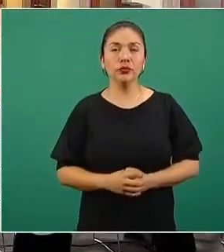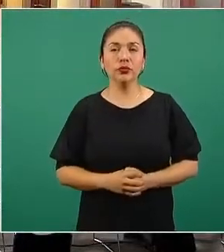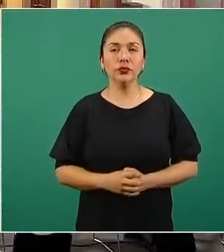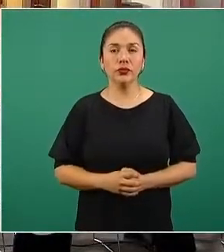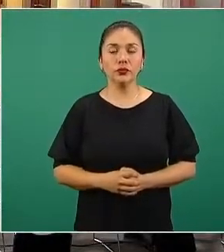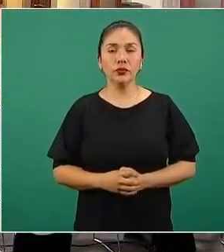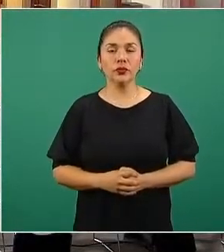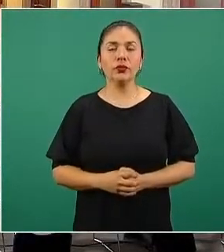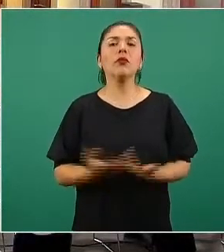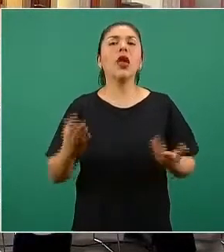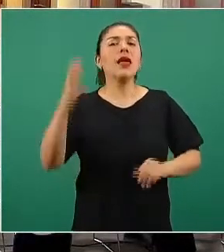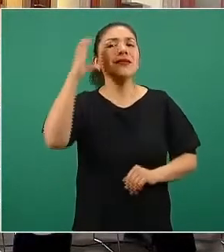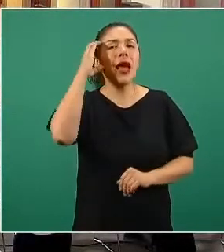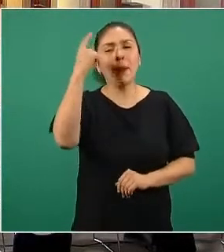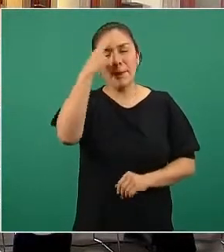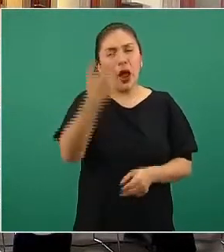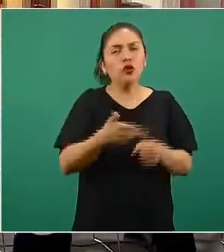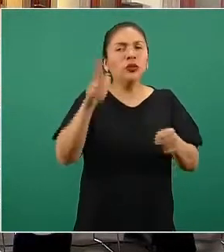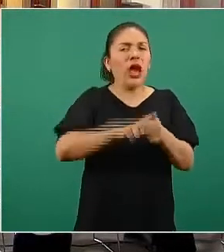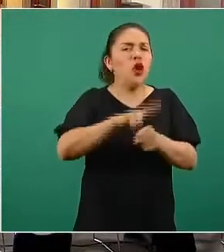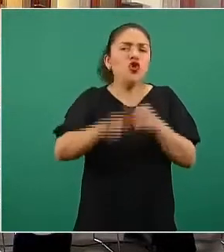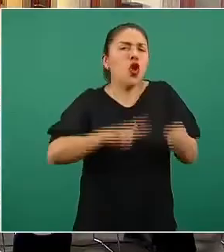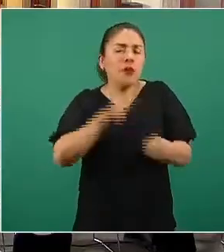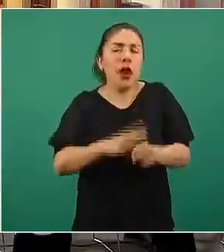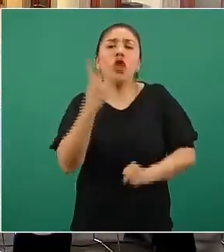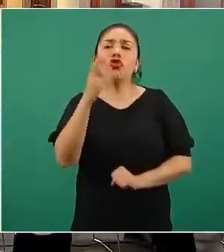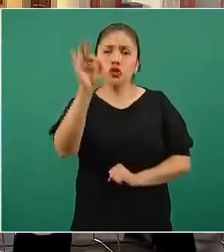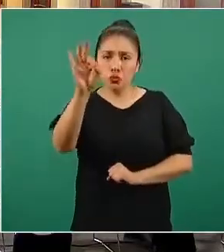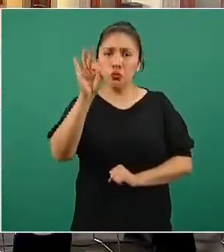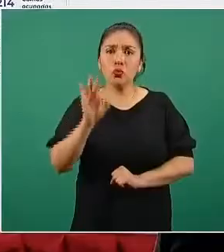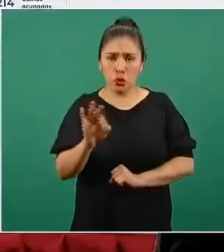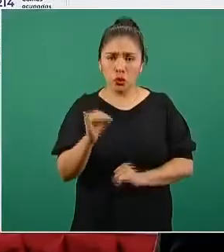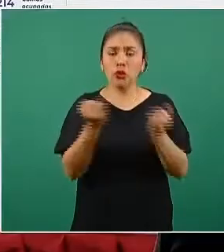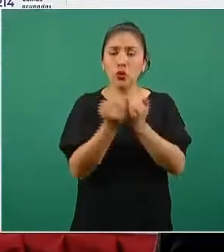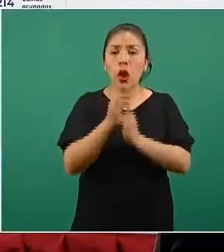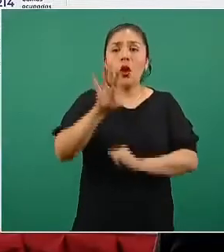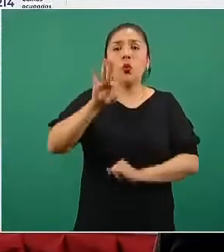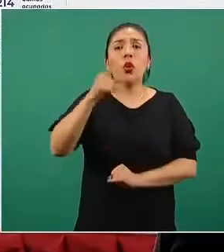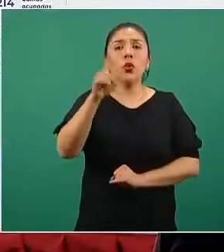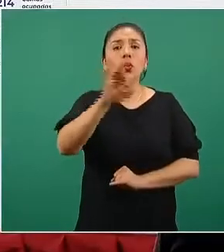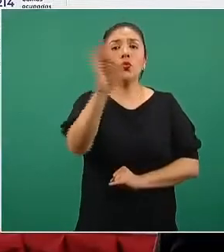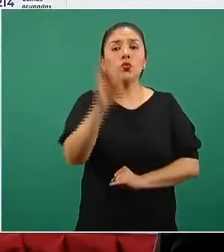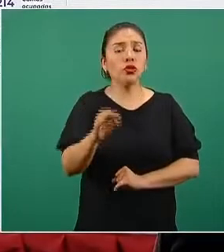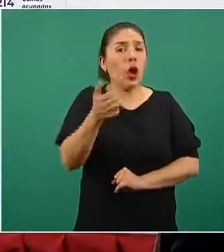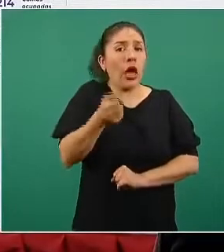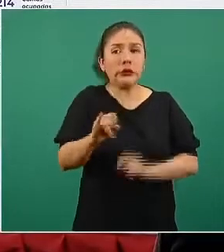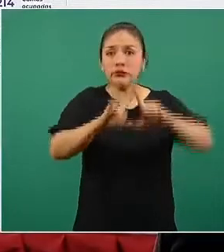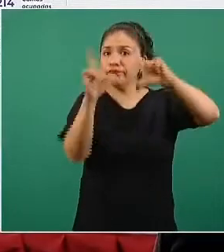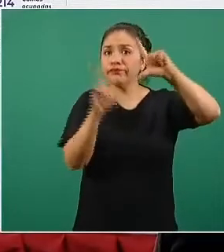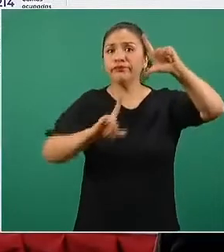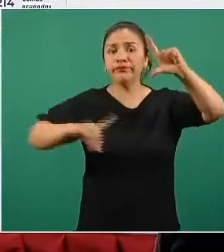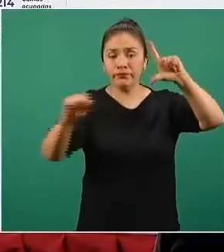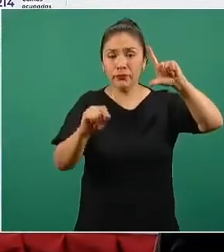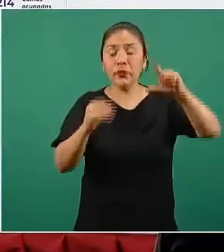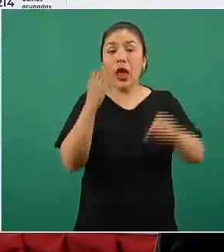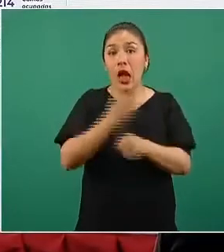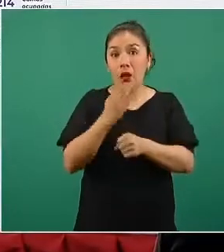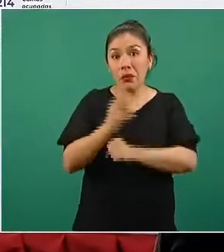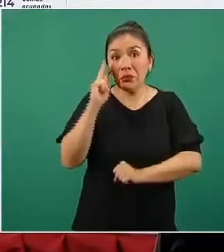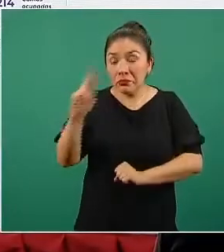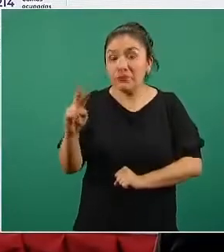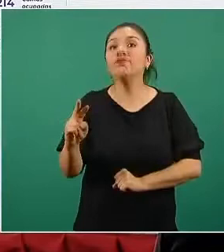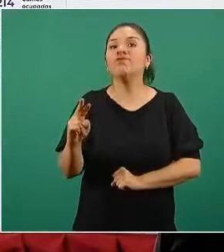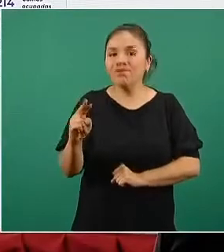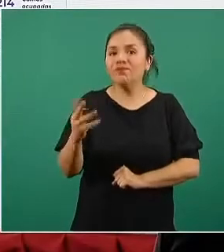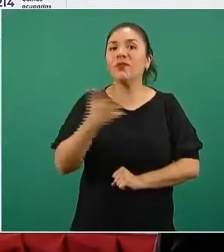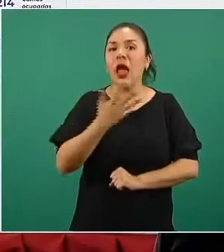Sobre las camas para hospitalización general, 2 puntos porcentuales, 41% a nivel nacional. Esto